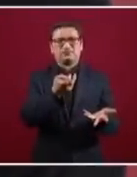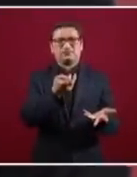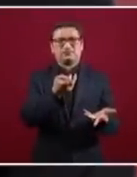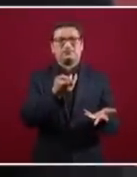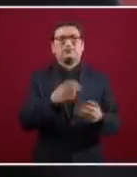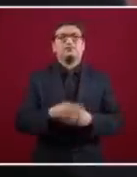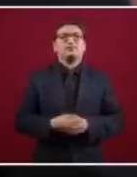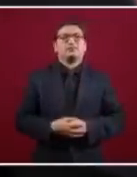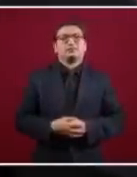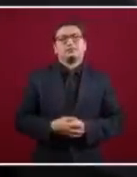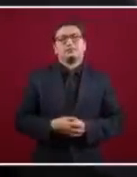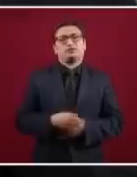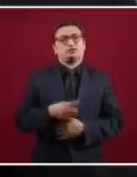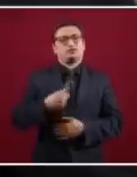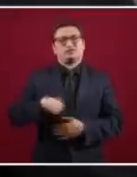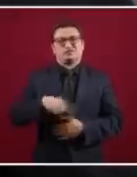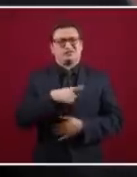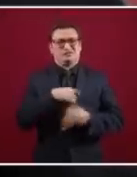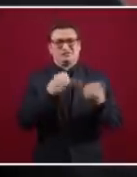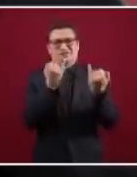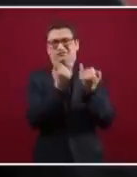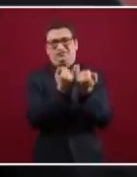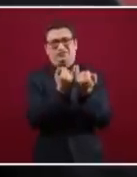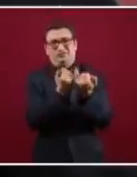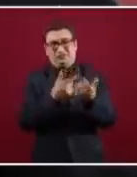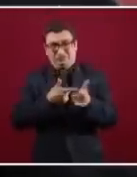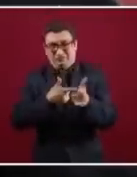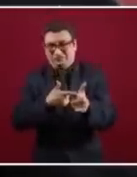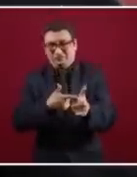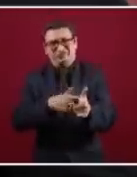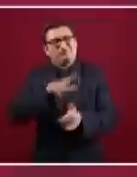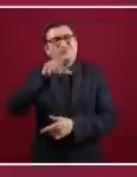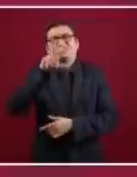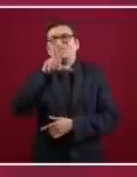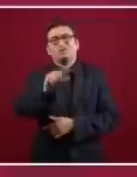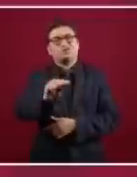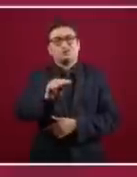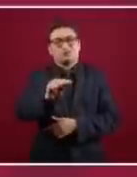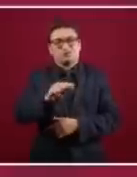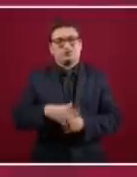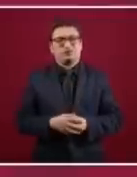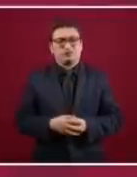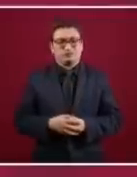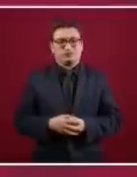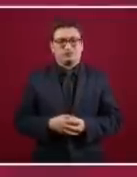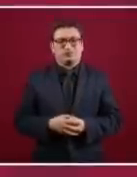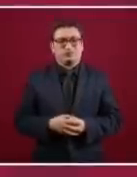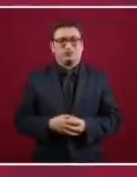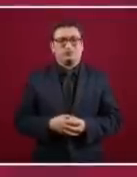y no se va a seguir aplicando si él